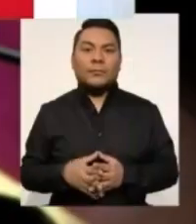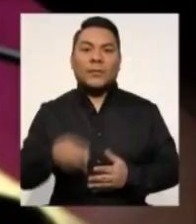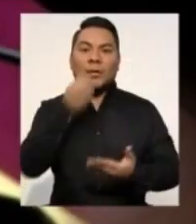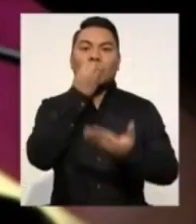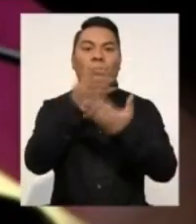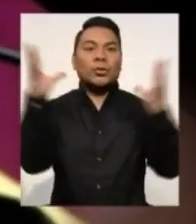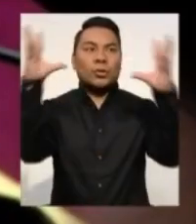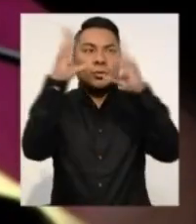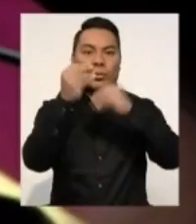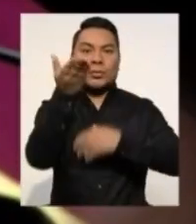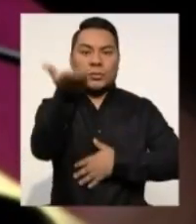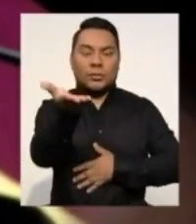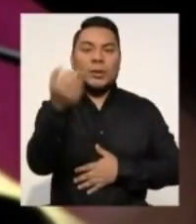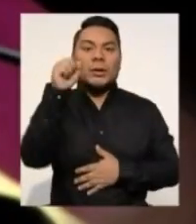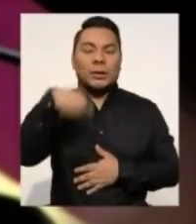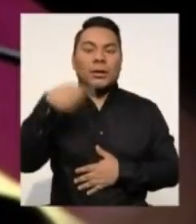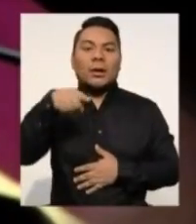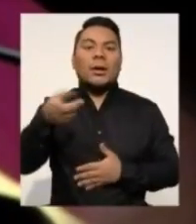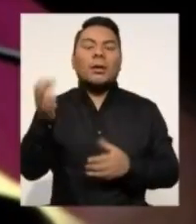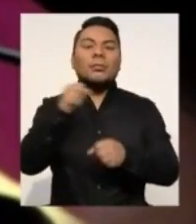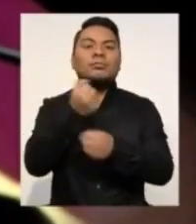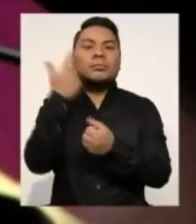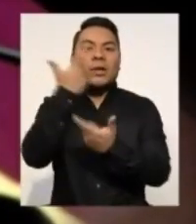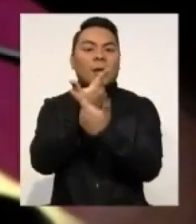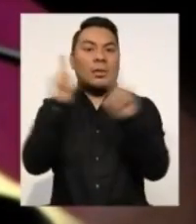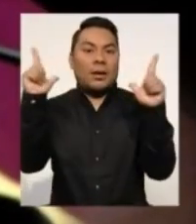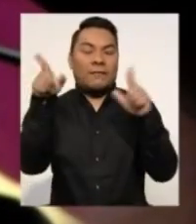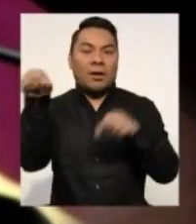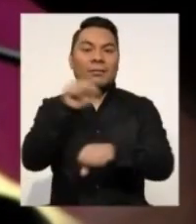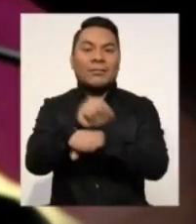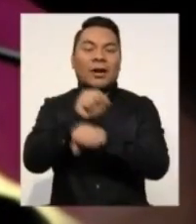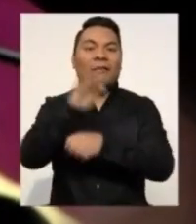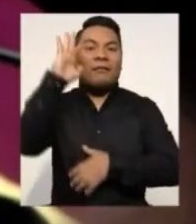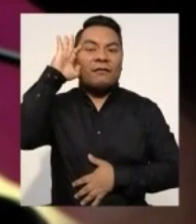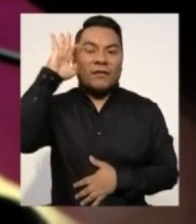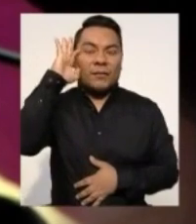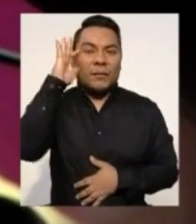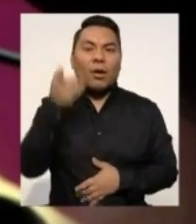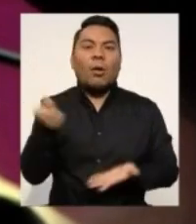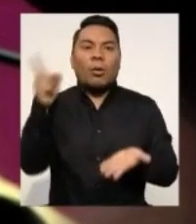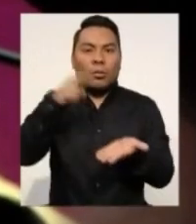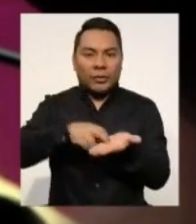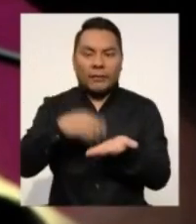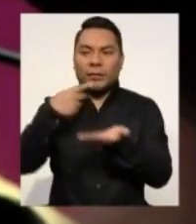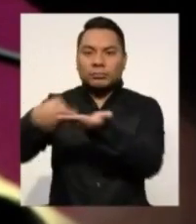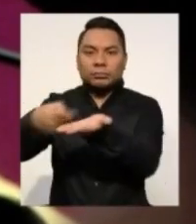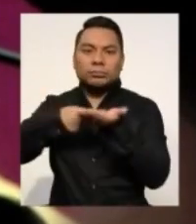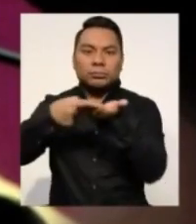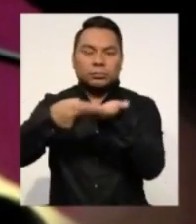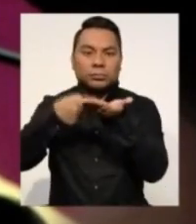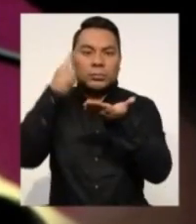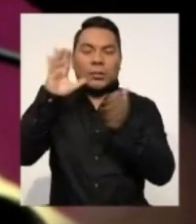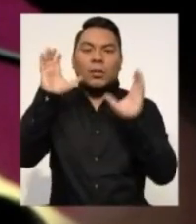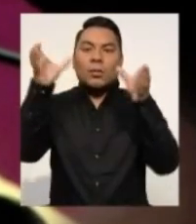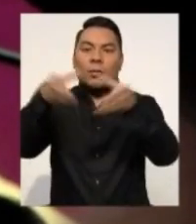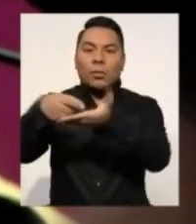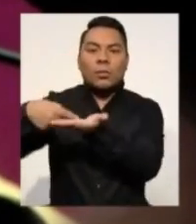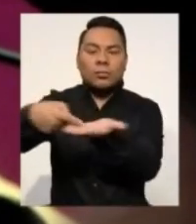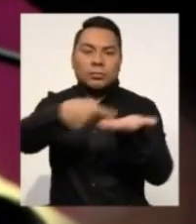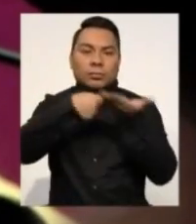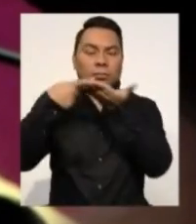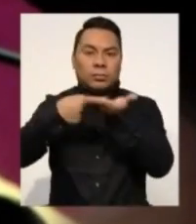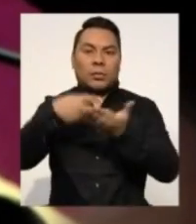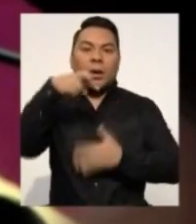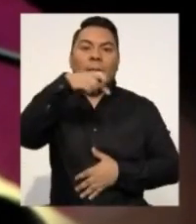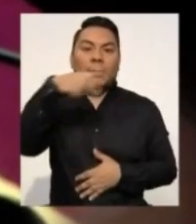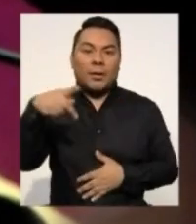Le damos las buenas noches de nuevo y el tema del indulto al expresidente Alberto Fujimori vuelve a estar en discusión luego de las declaraciones del congresista de Peruanos por el Cambio,